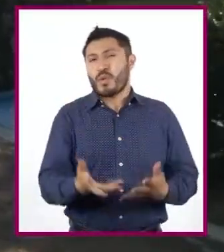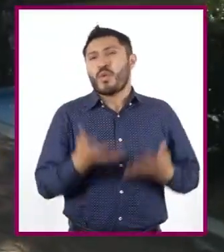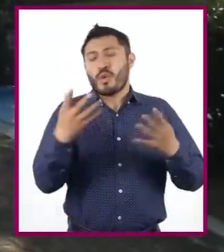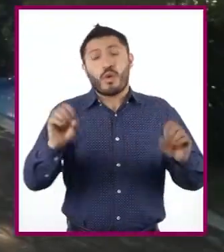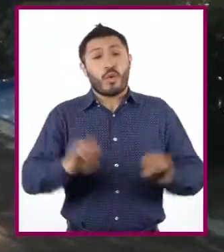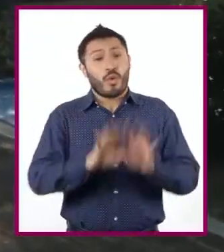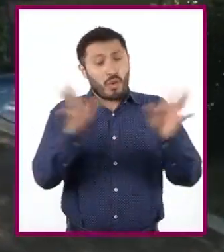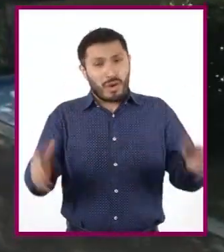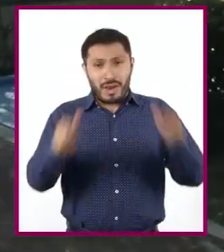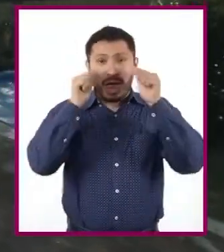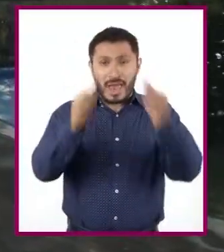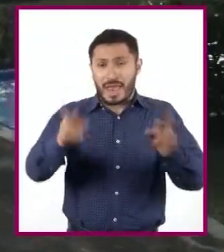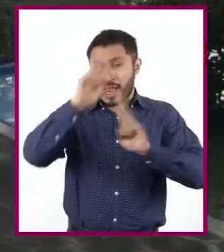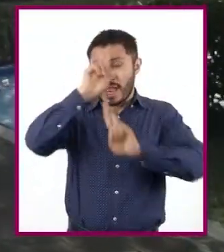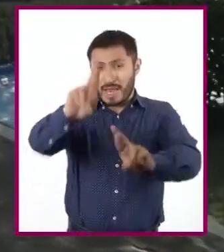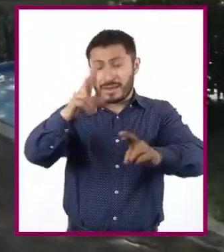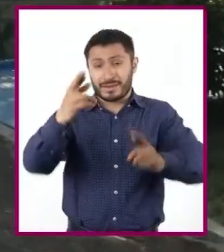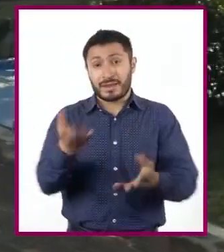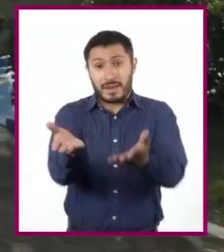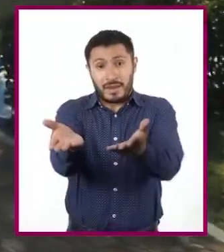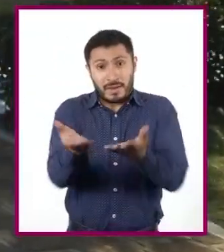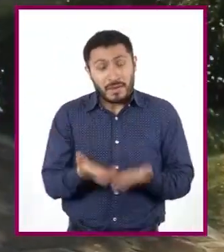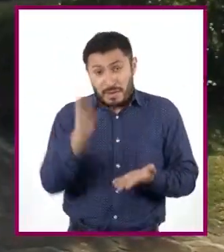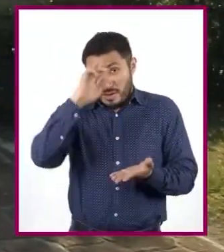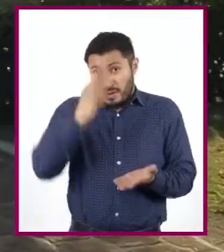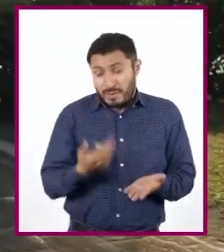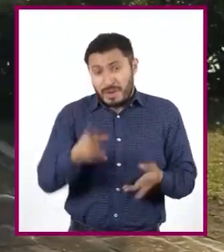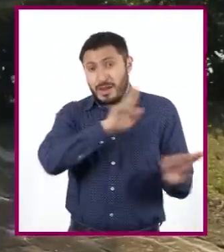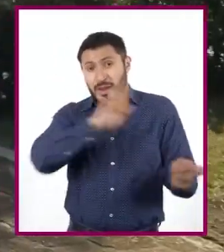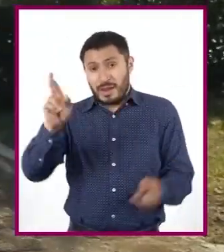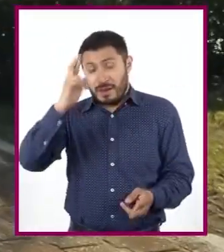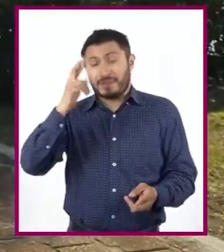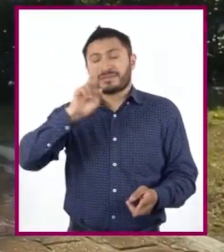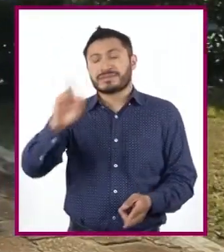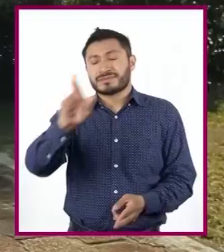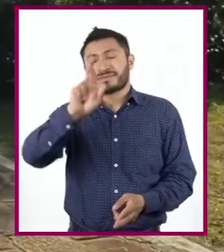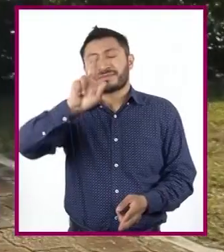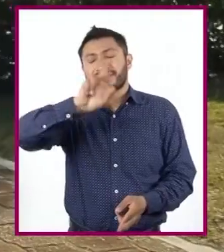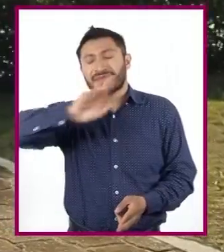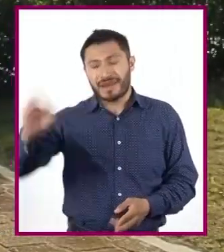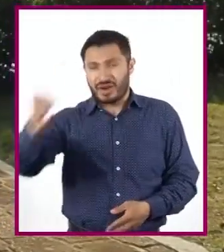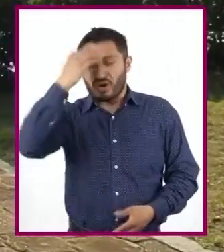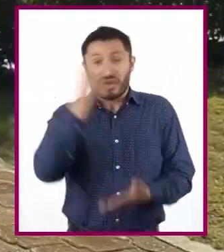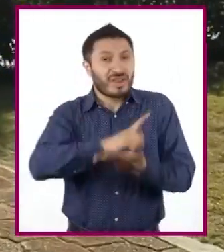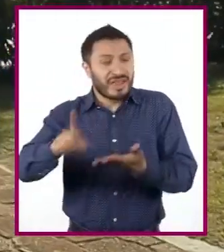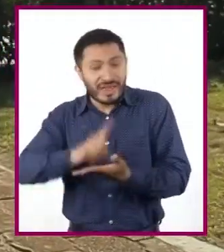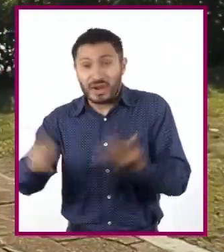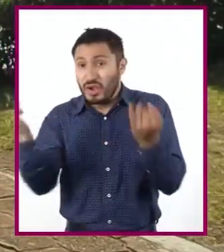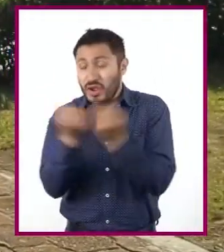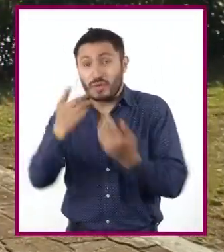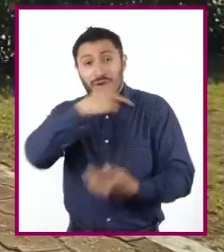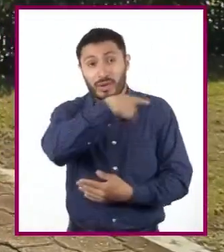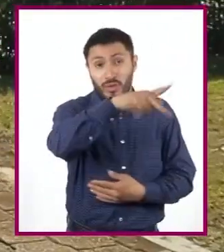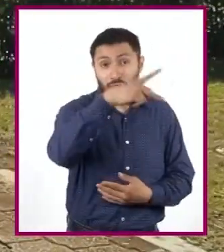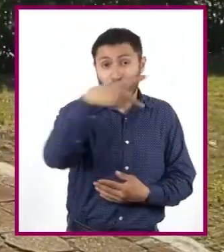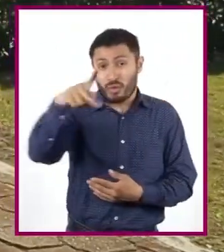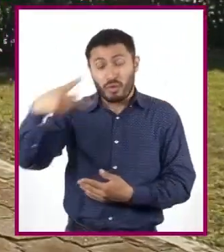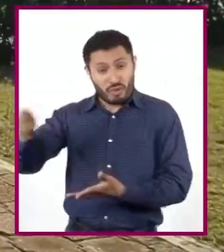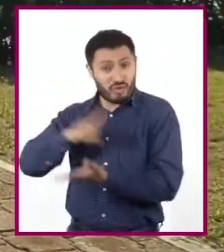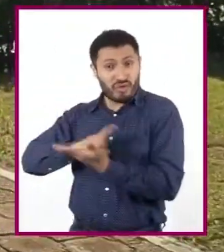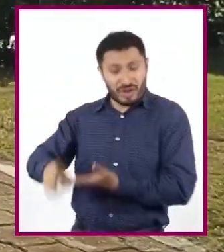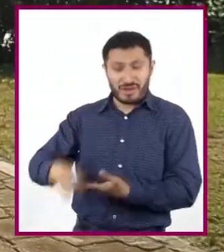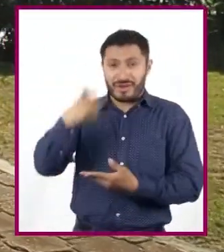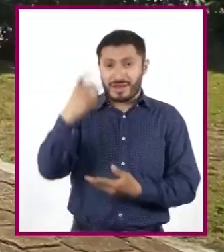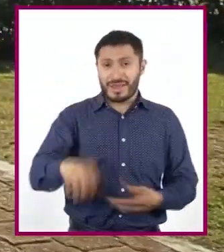o comestibles. Leían el cielo, las nubes. El mundo era un libro abierto que ellos debían descifrar lo mejor